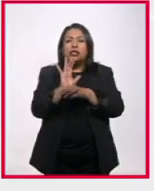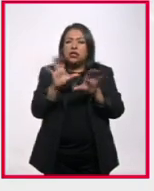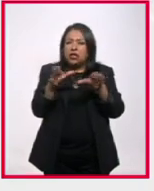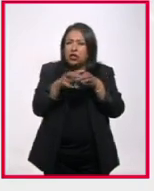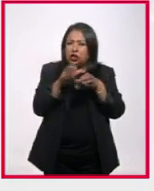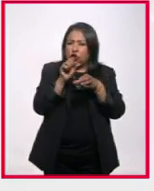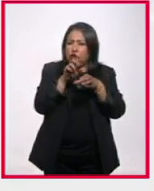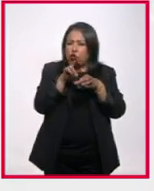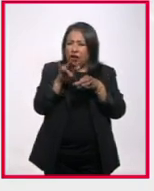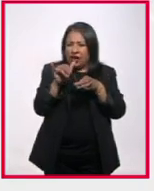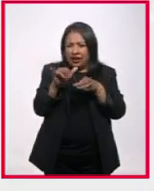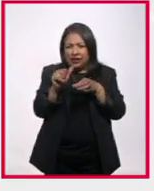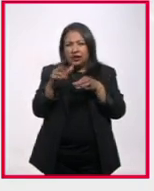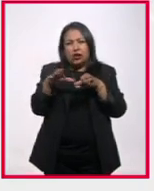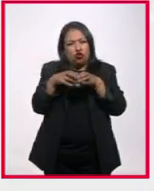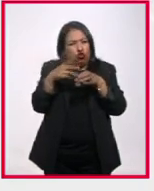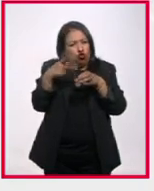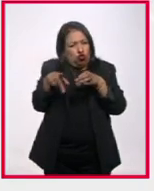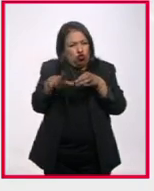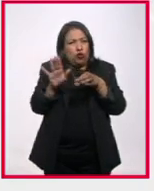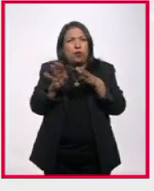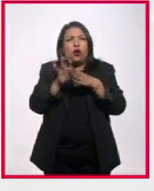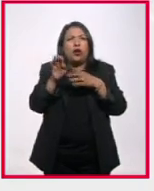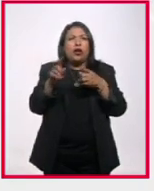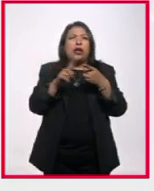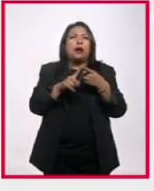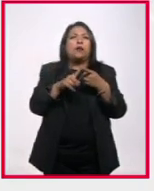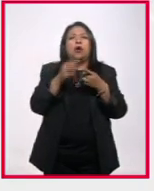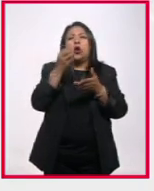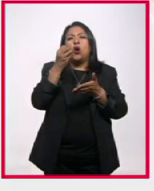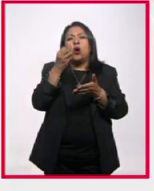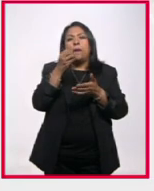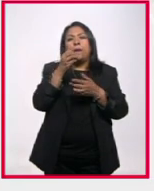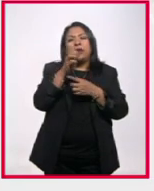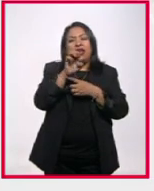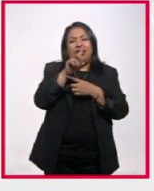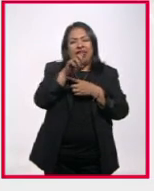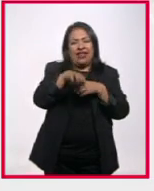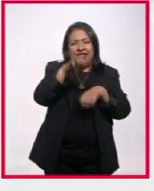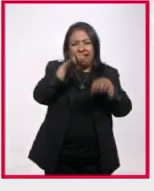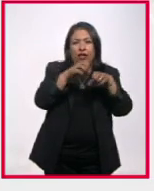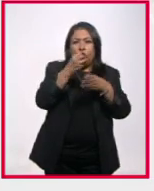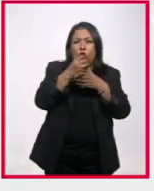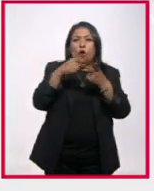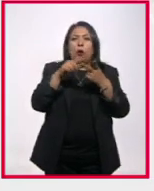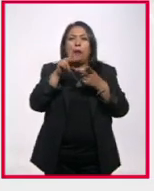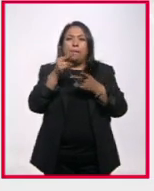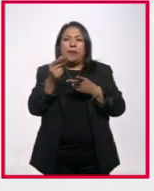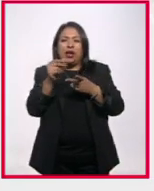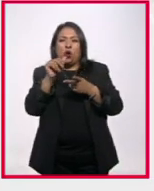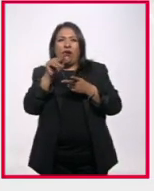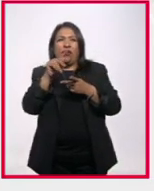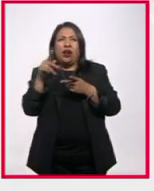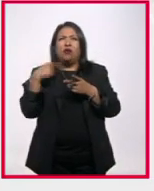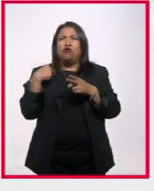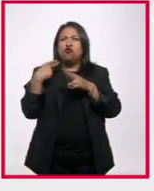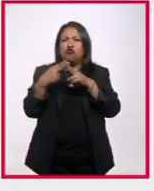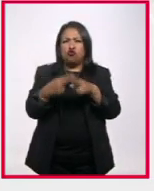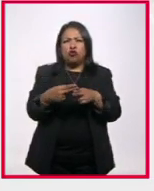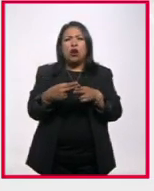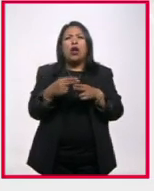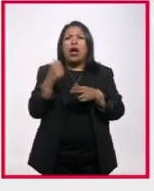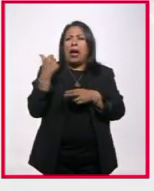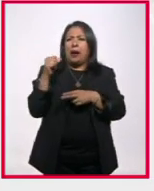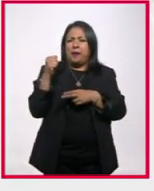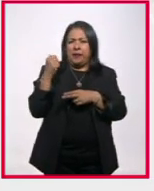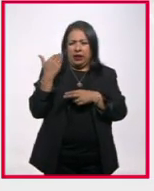netamente surrealista, de la corriente surrealista como fue La Edad de Oro o El Perro Andaluz, que por cierto cumplieron años El Perro Andaluz cumplió años este año en